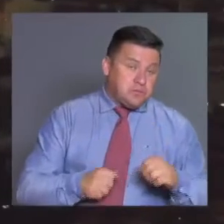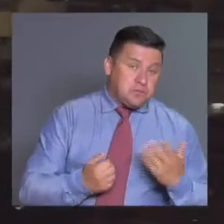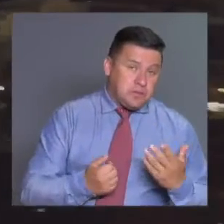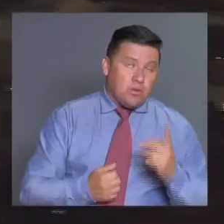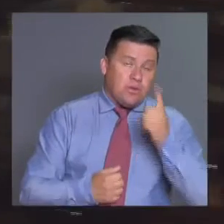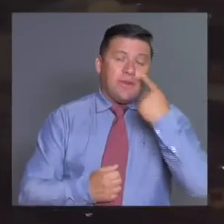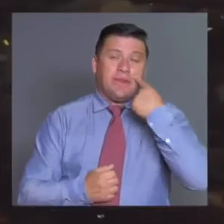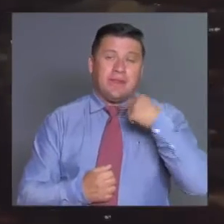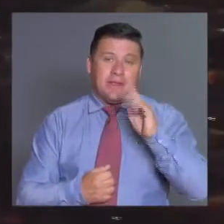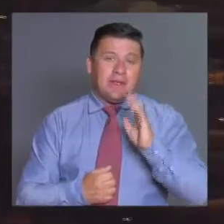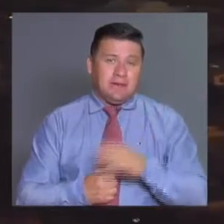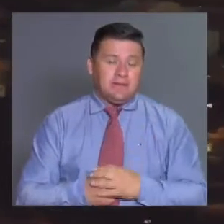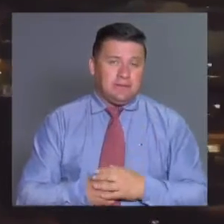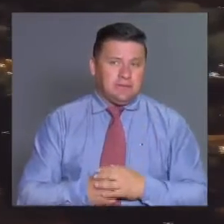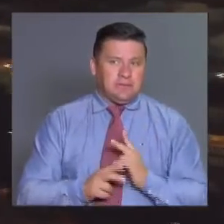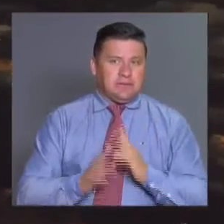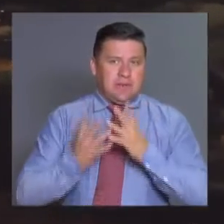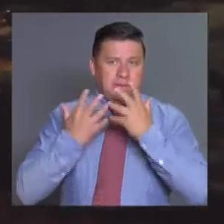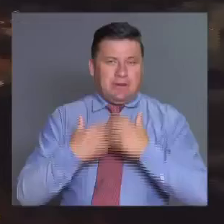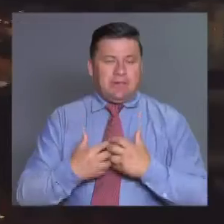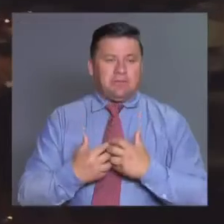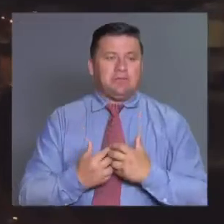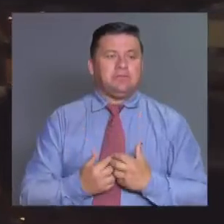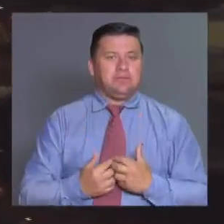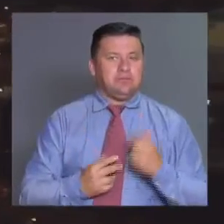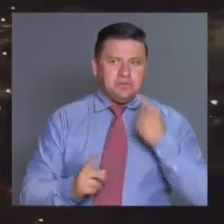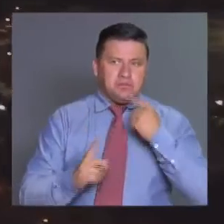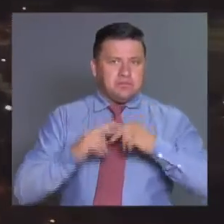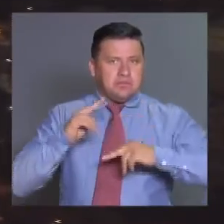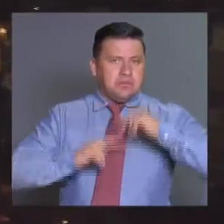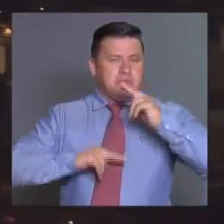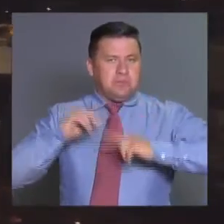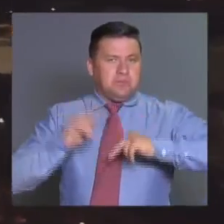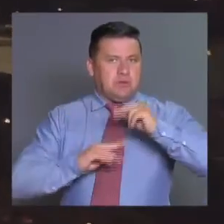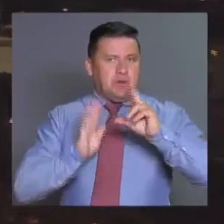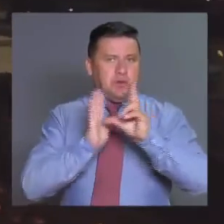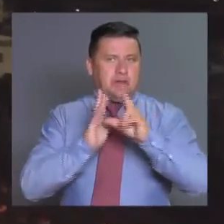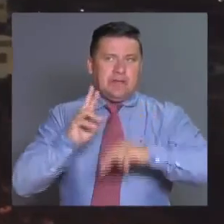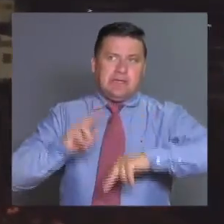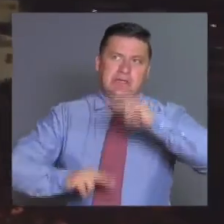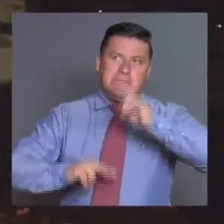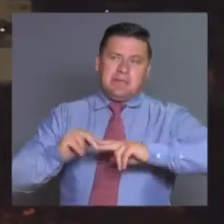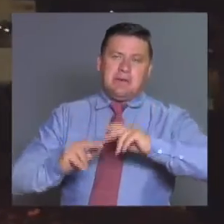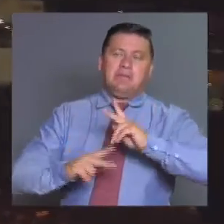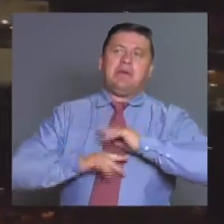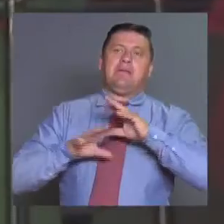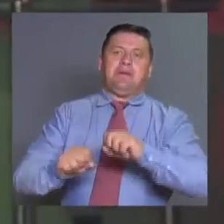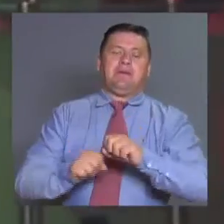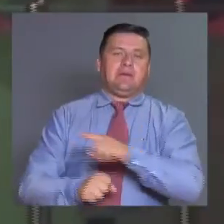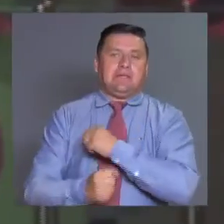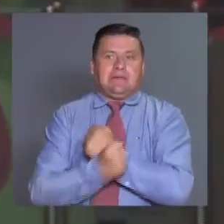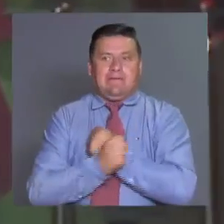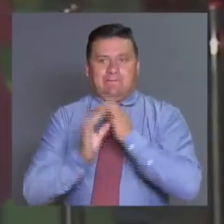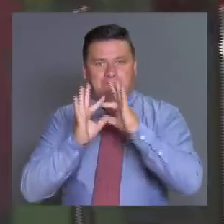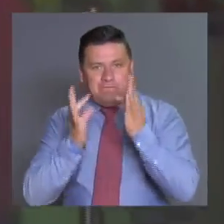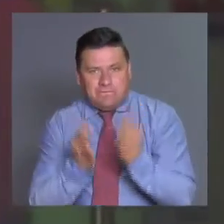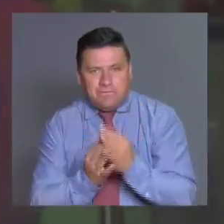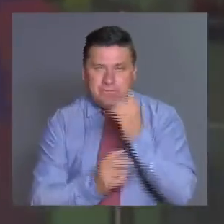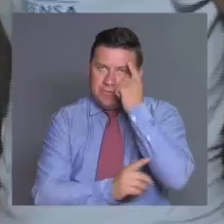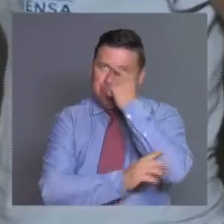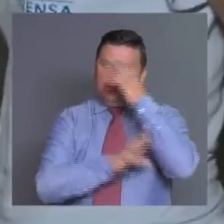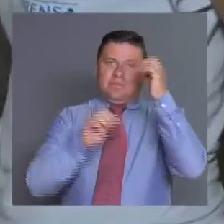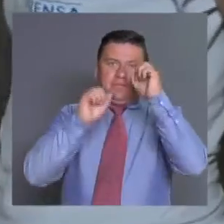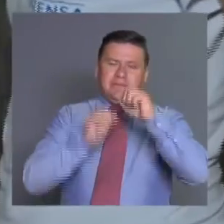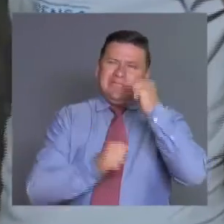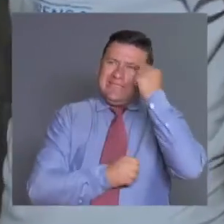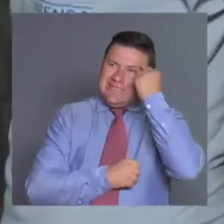algún día puedes hacer empresa y construir el hotel como tal el amor por su familia y sus sueños lo